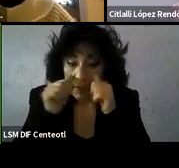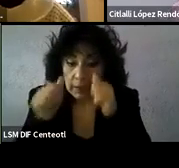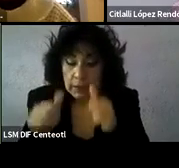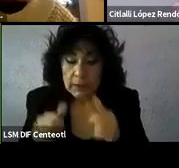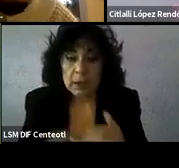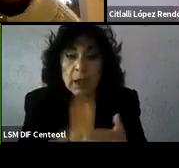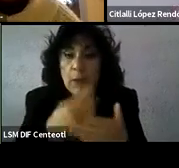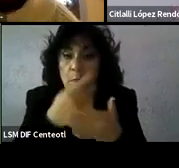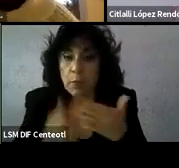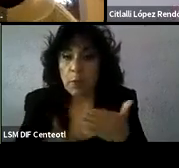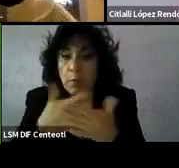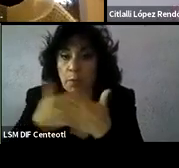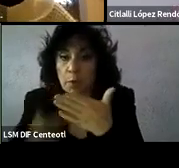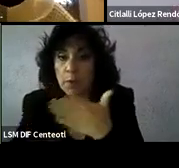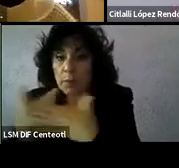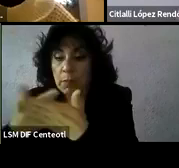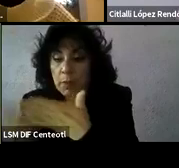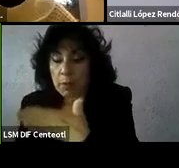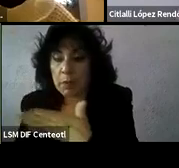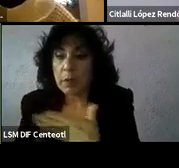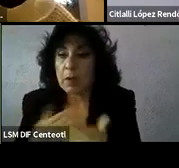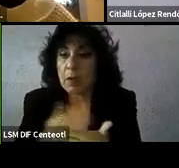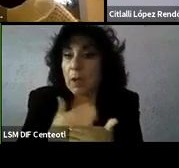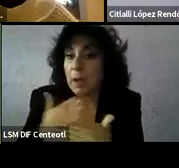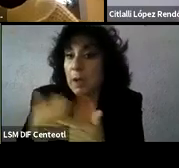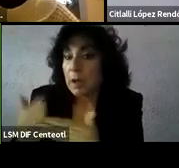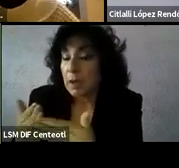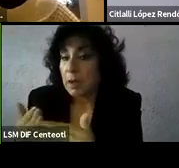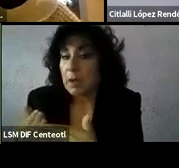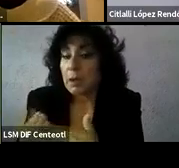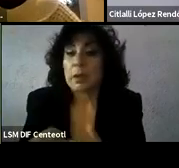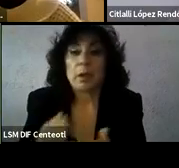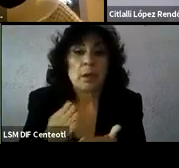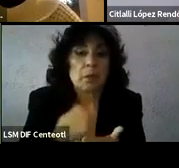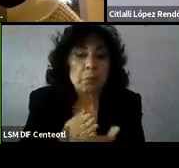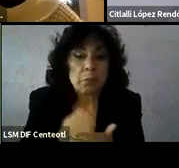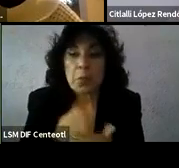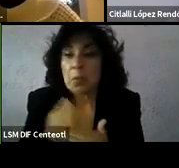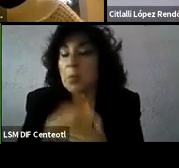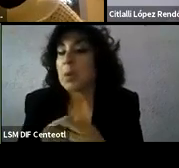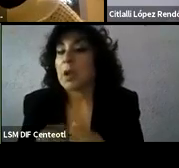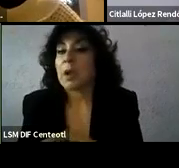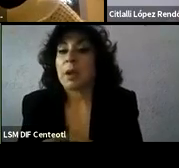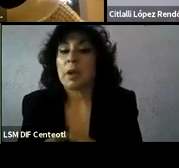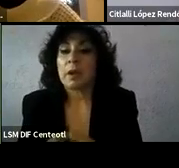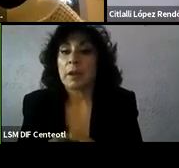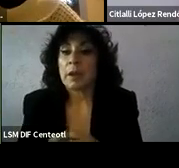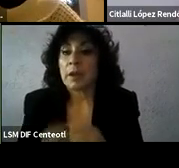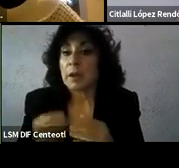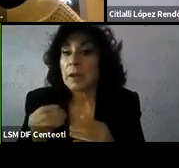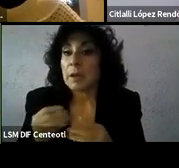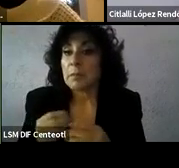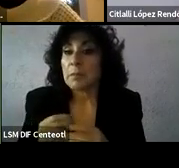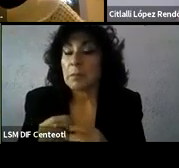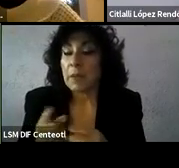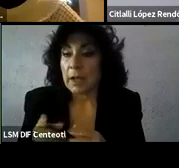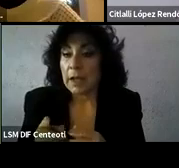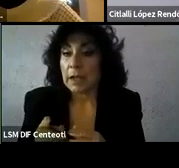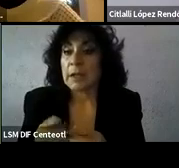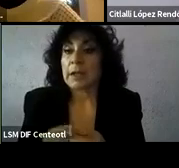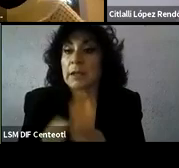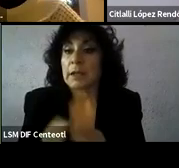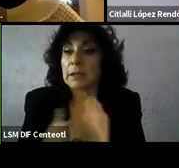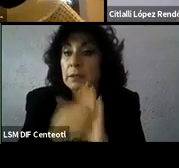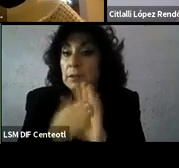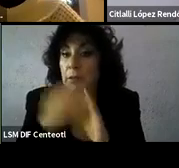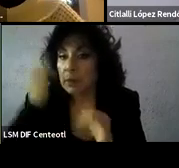y todos los proyectos que están trabajando dentro de la escuela a lo largo del ciclo escolar. Y ahí se van como haciendo una serie de cuestiones, ¿no? Hay